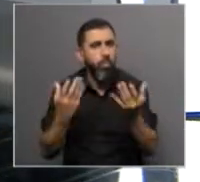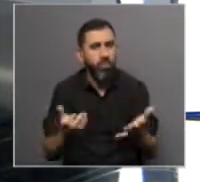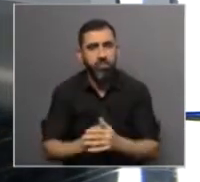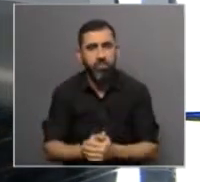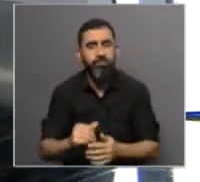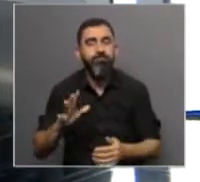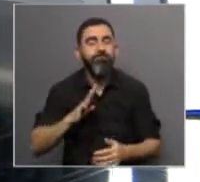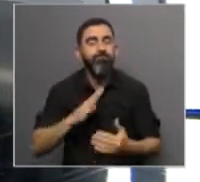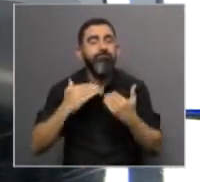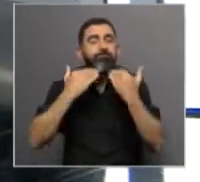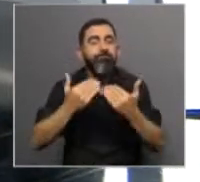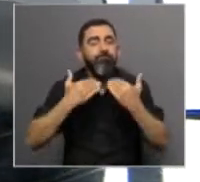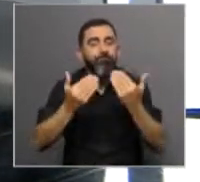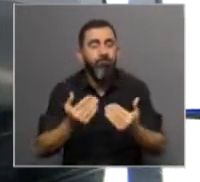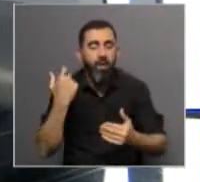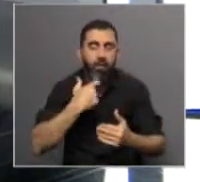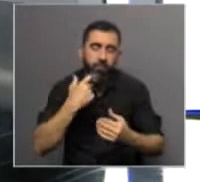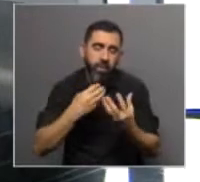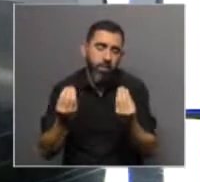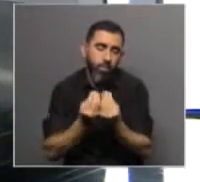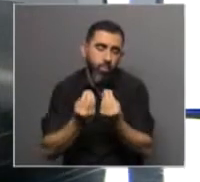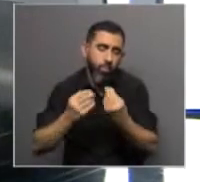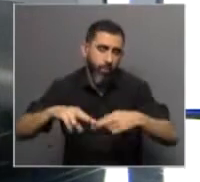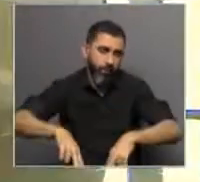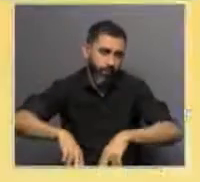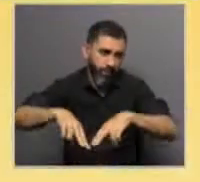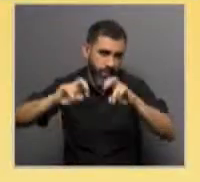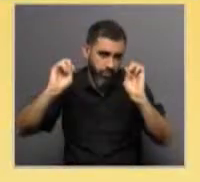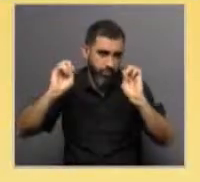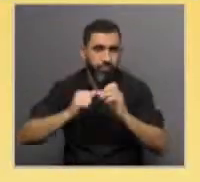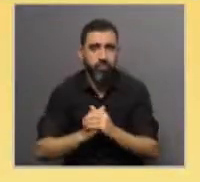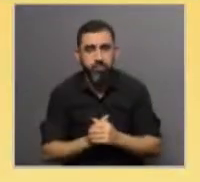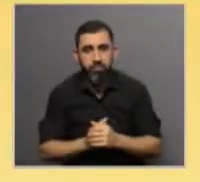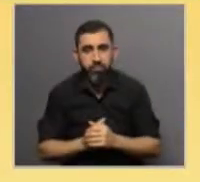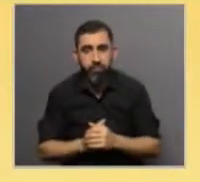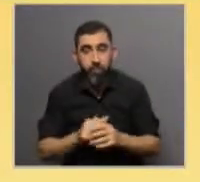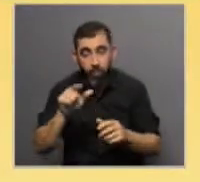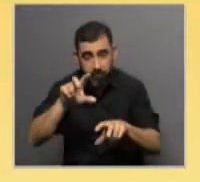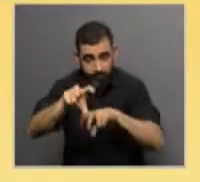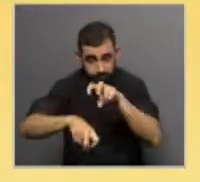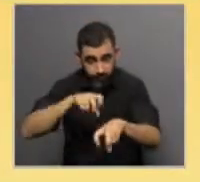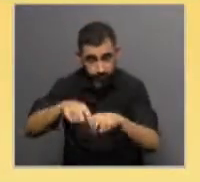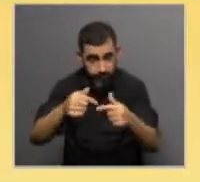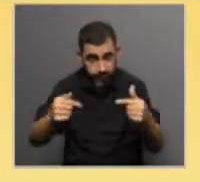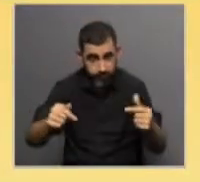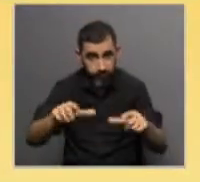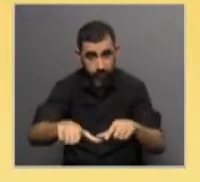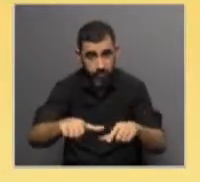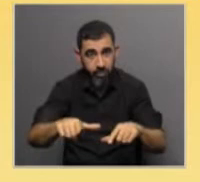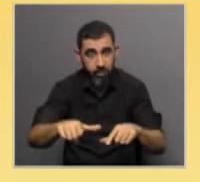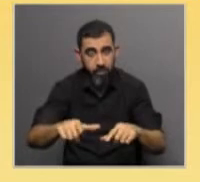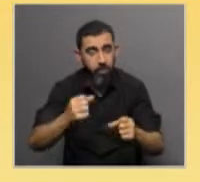Todavía no sabemos y nos falta mucho porque quiero aclarar que la excavación de ese yacimiento es